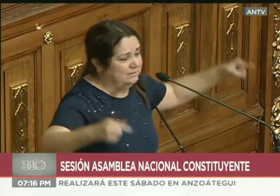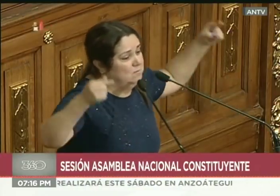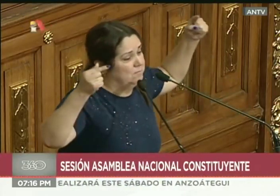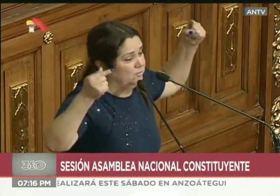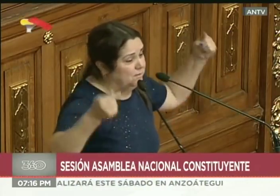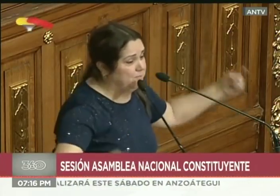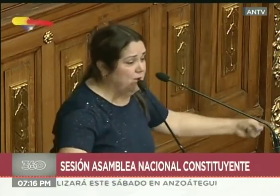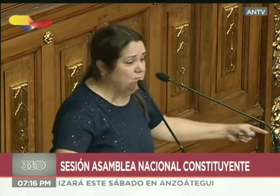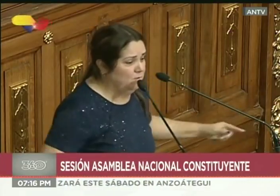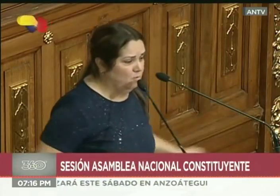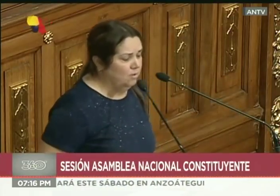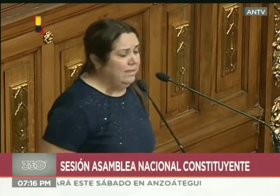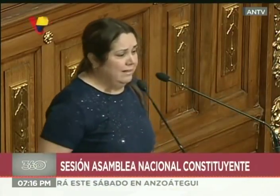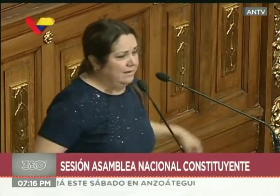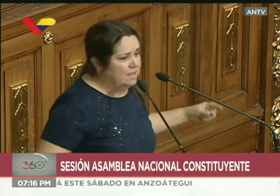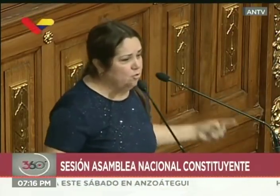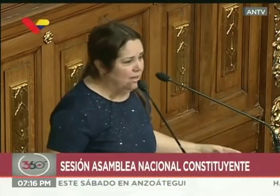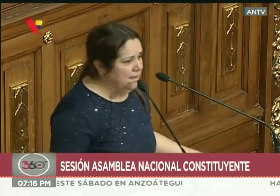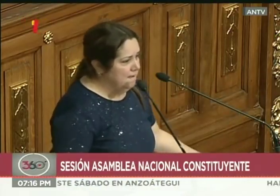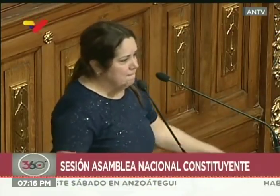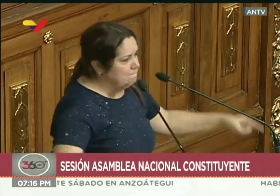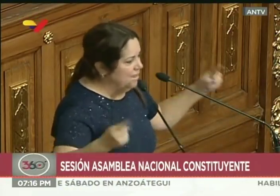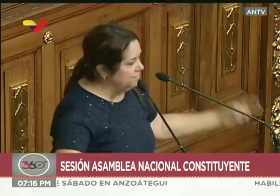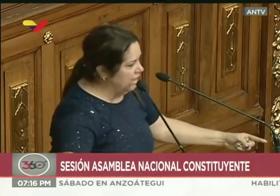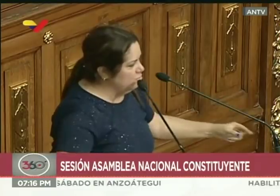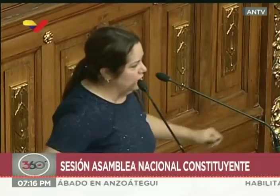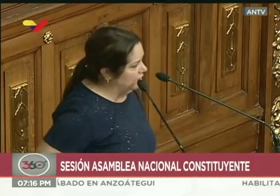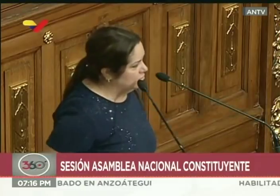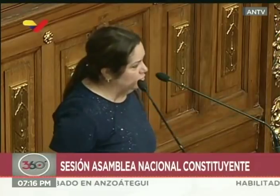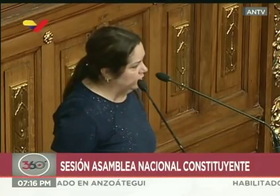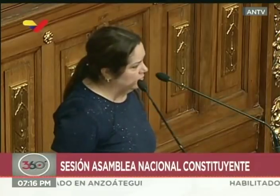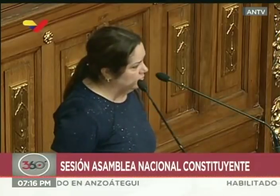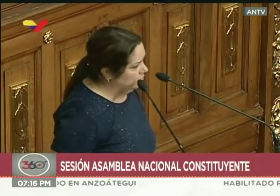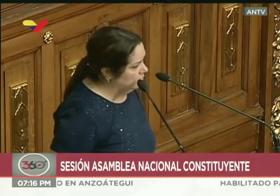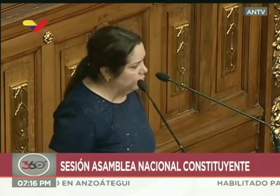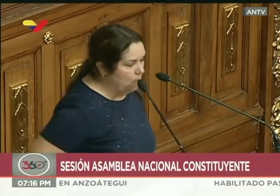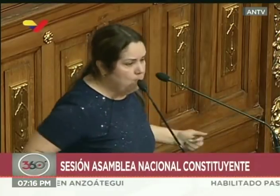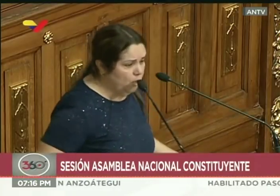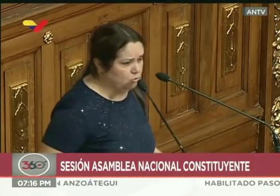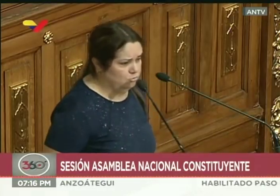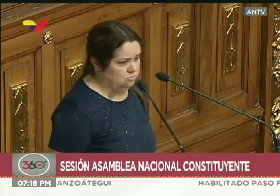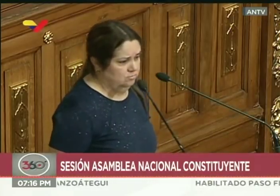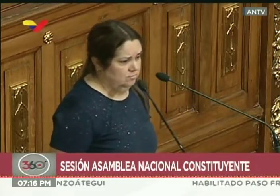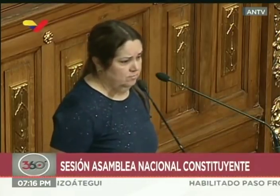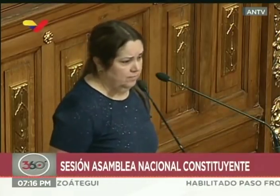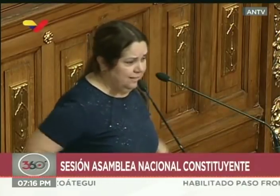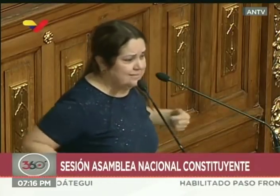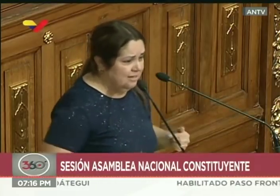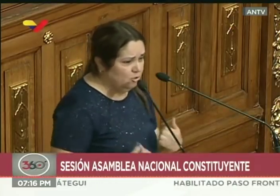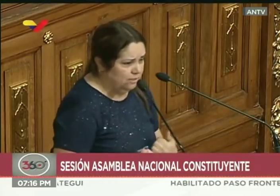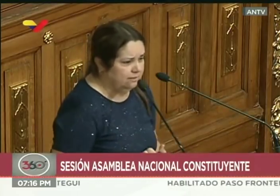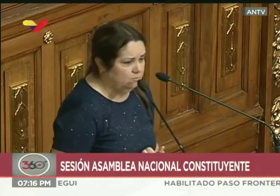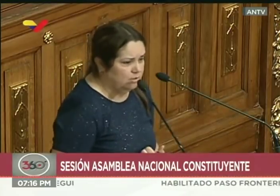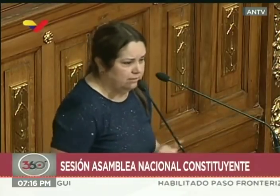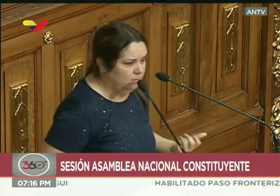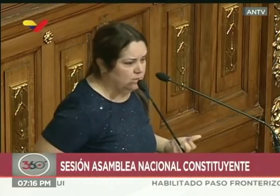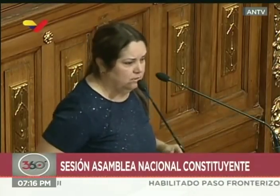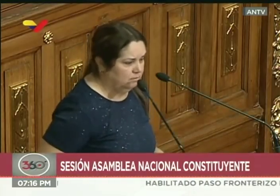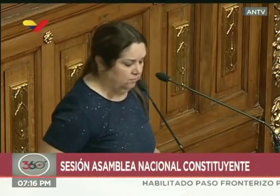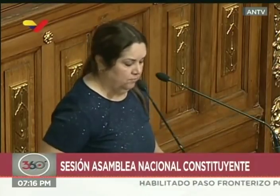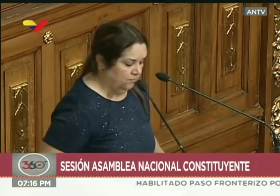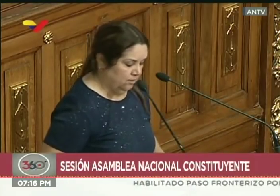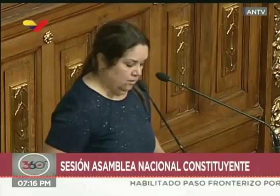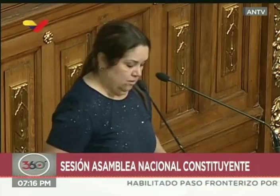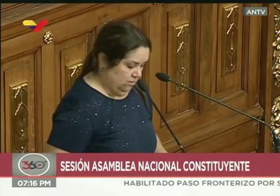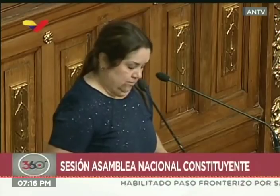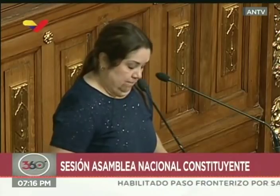un colectivo, pero de pueblo, ganándole 20 años de elecciones, con votos. Ese es el colectivo que tengo allí.